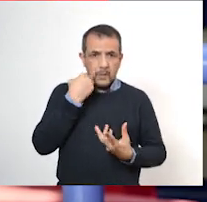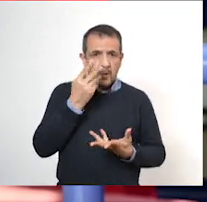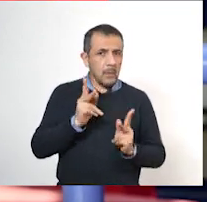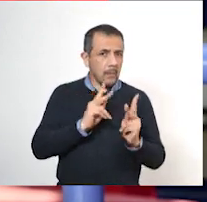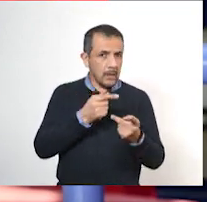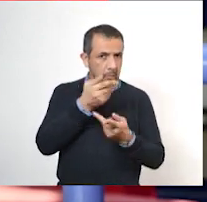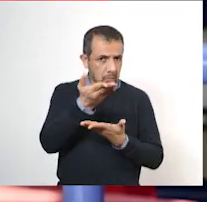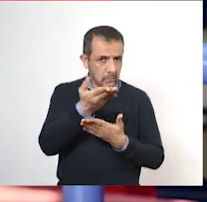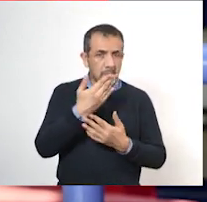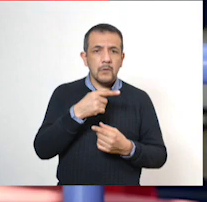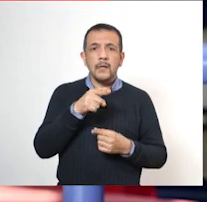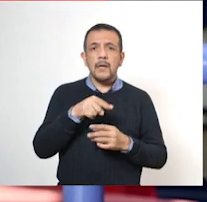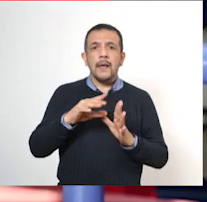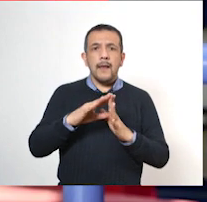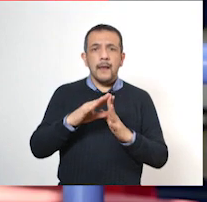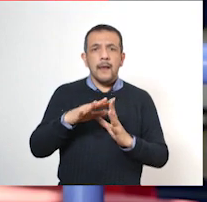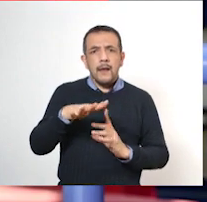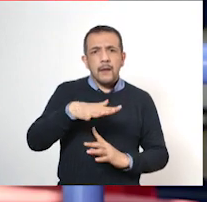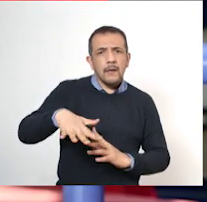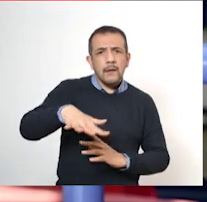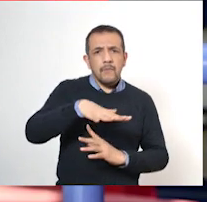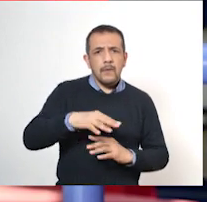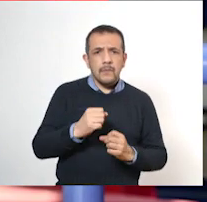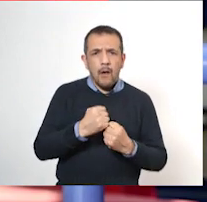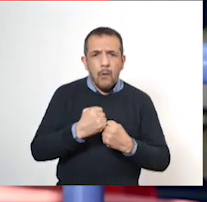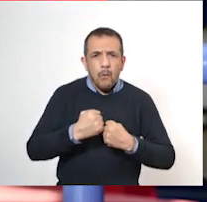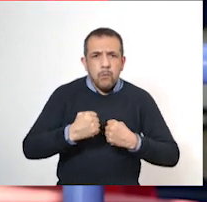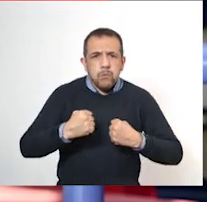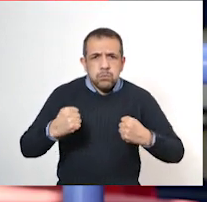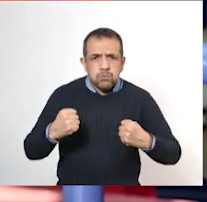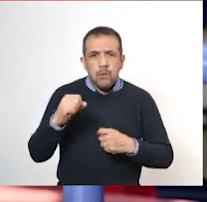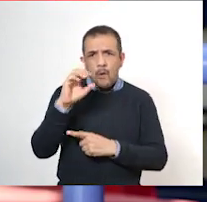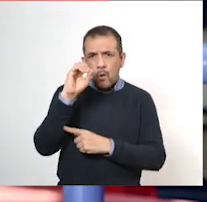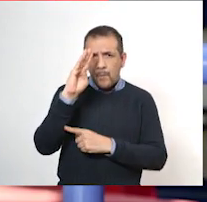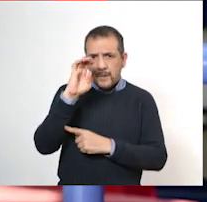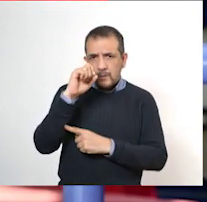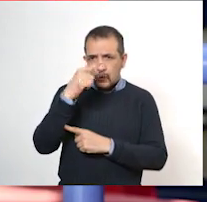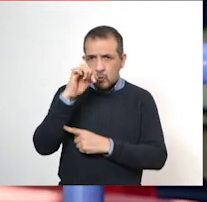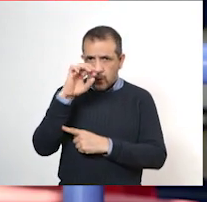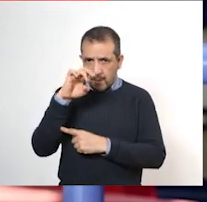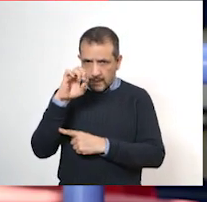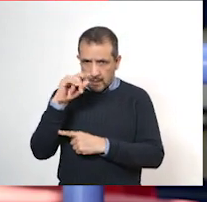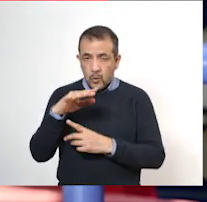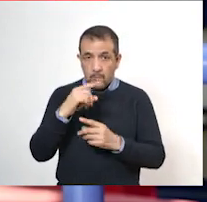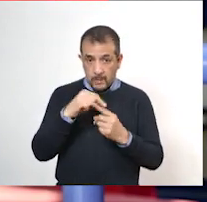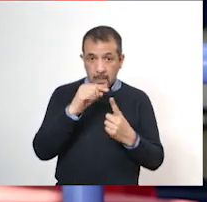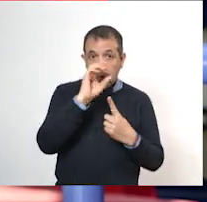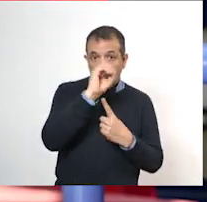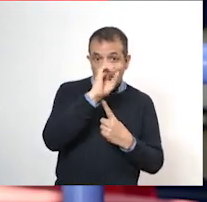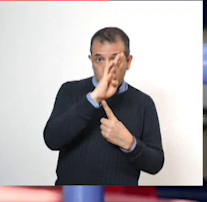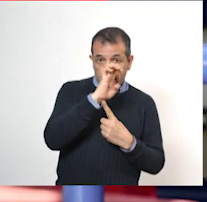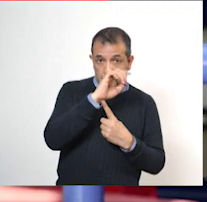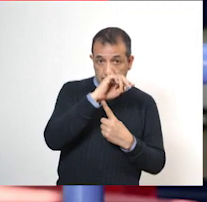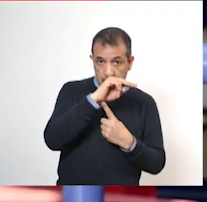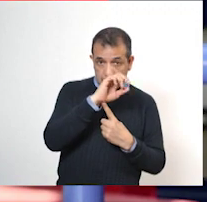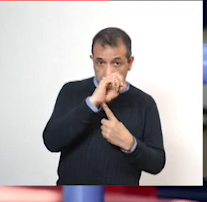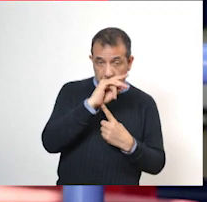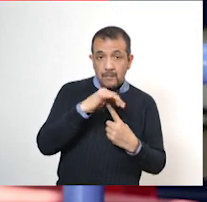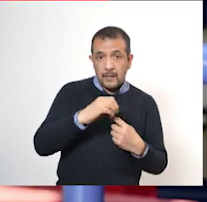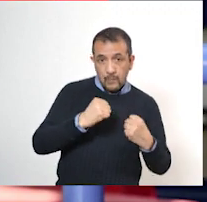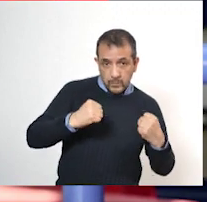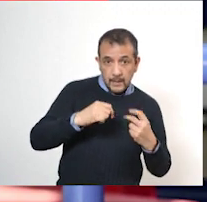platicar contigo sobre el ambiente obesogénico. Obesogénico viene de dos palabras, obesidad y